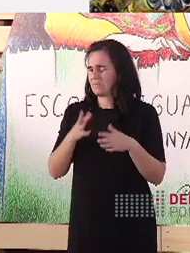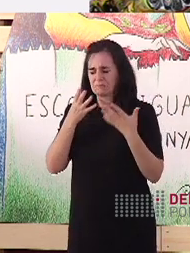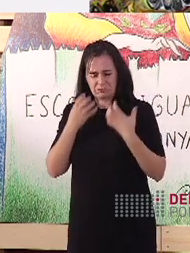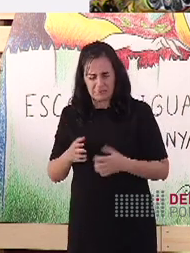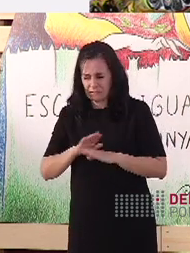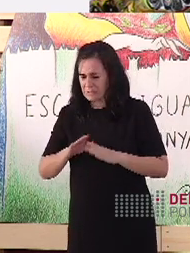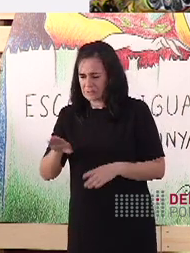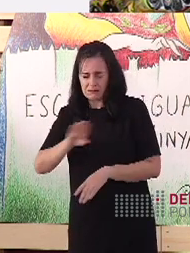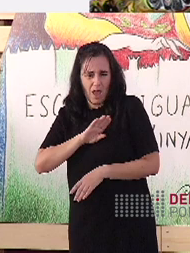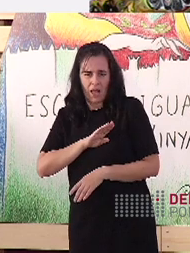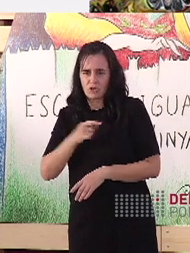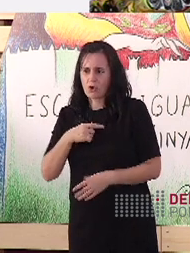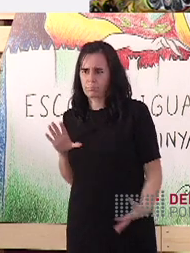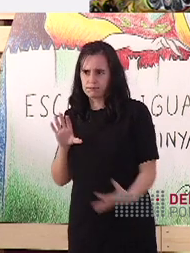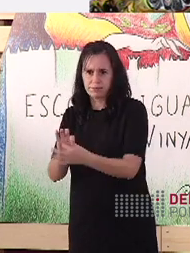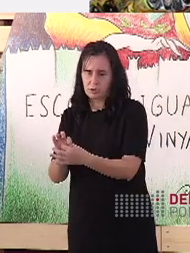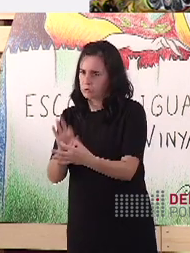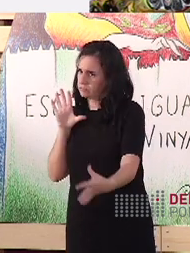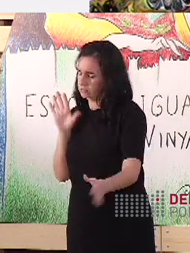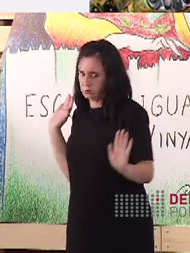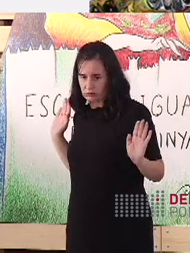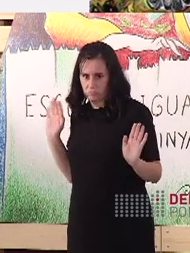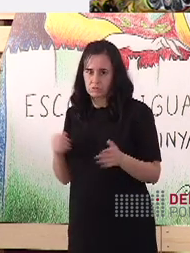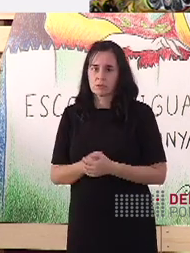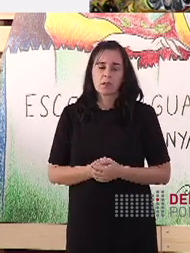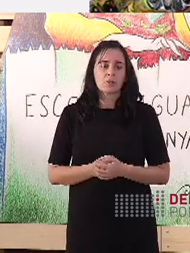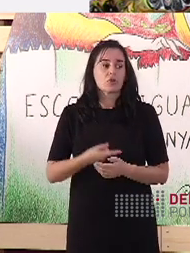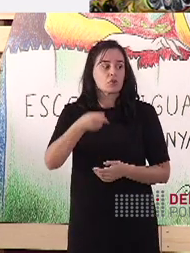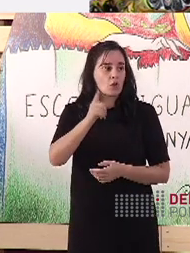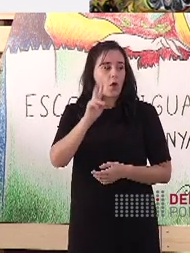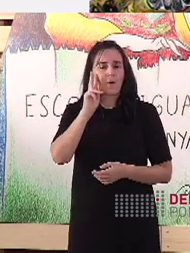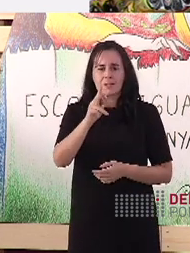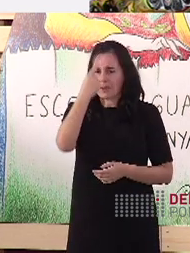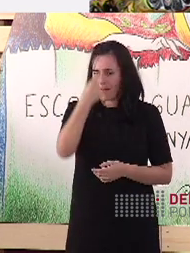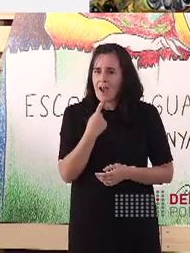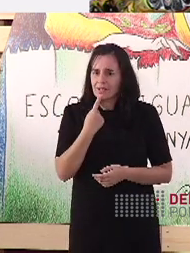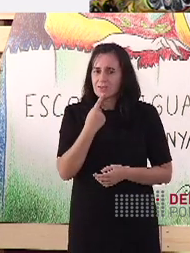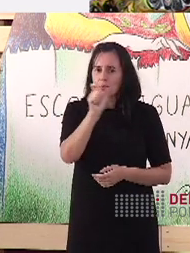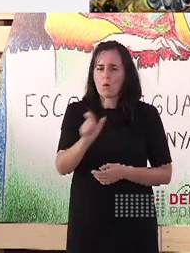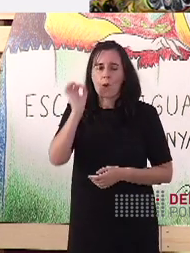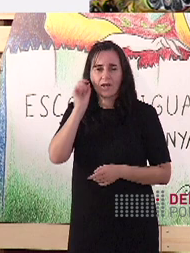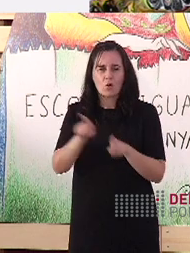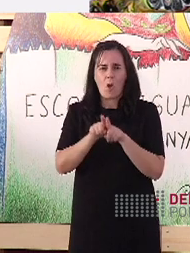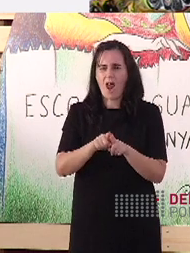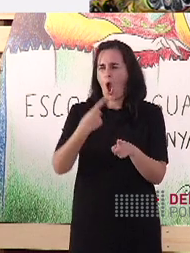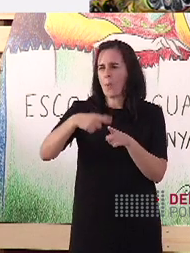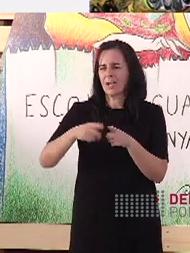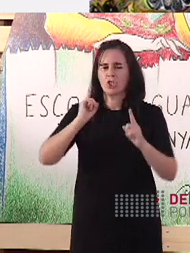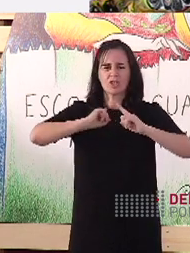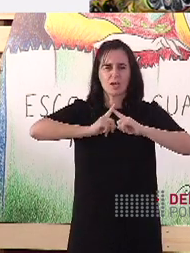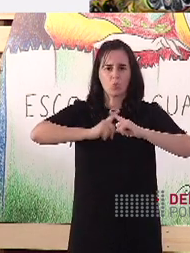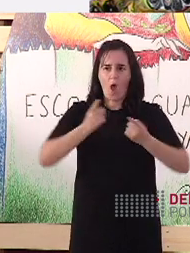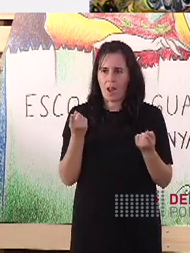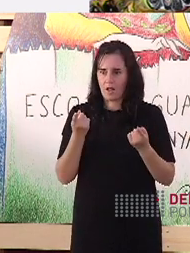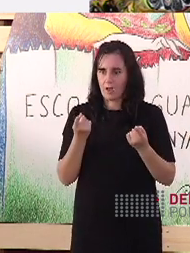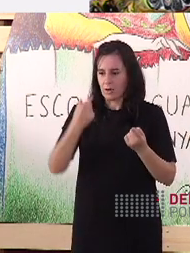ella. Solo echar un ojo a las imágenes. Las mujeres son degradadas a vulgares objetos sexuales. Eso no es lo que